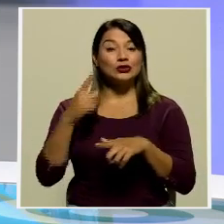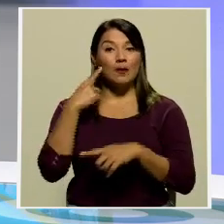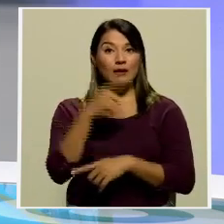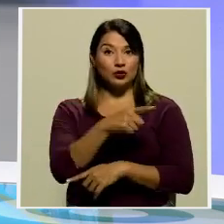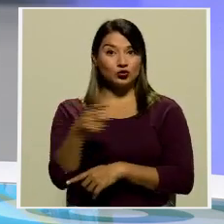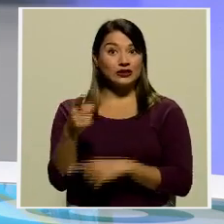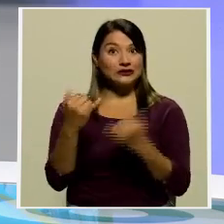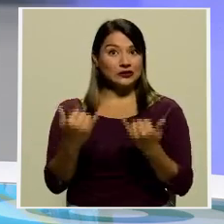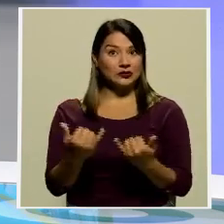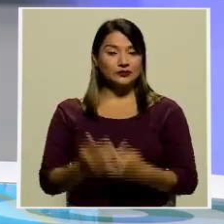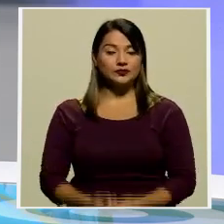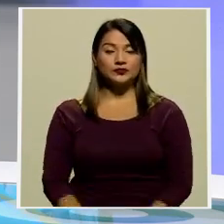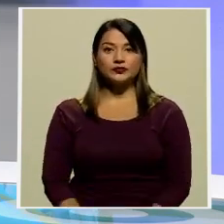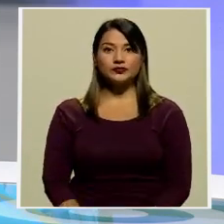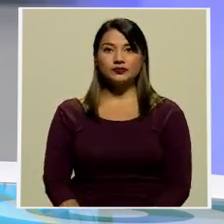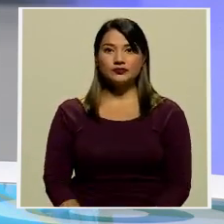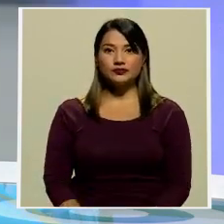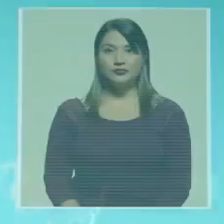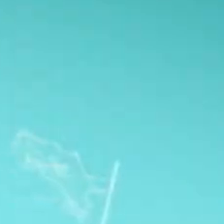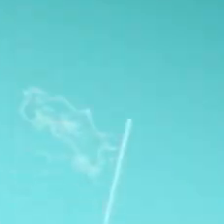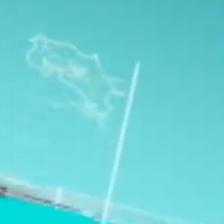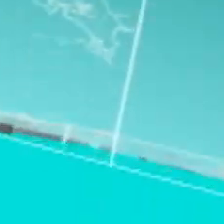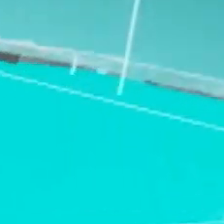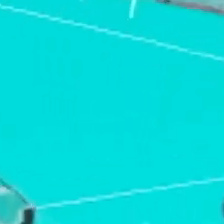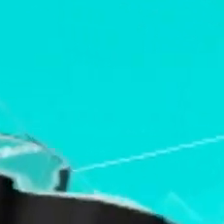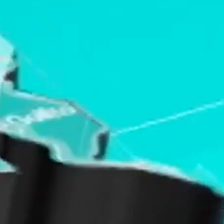ustedes. Adelante.